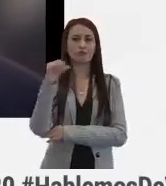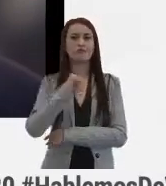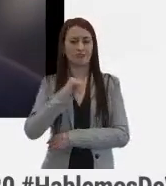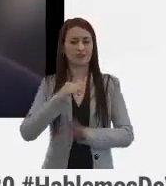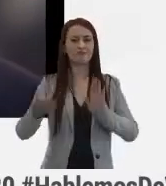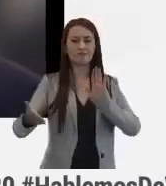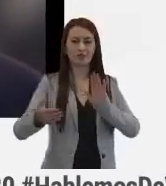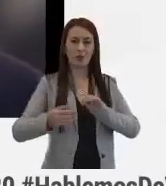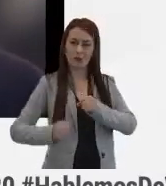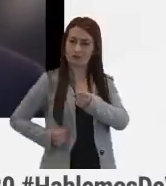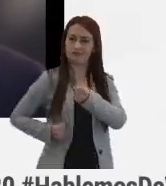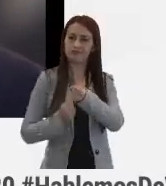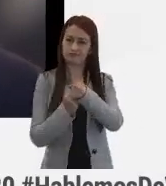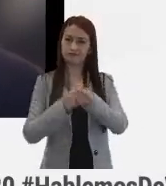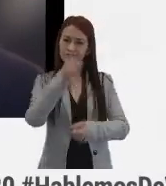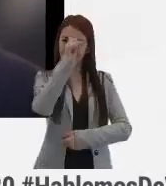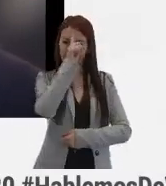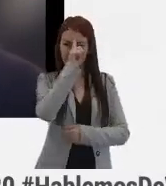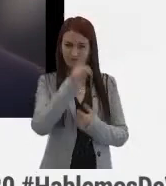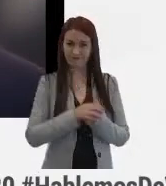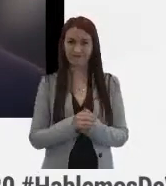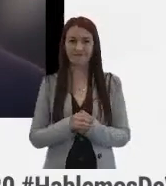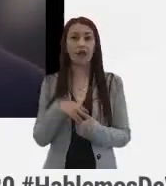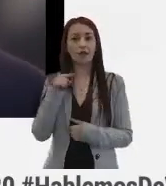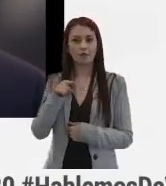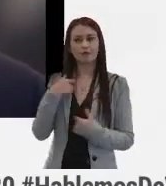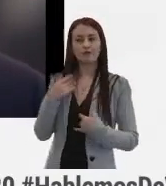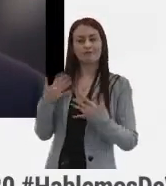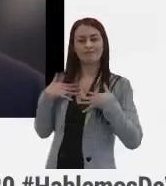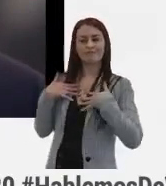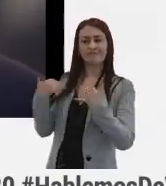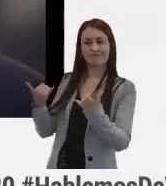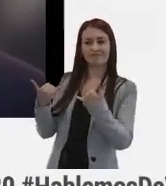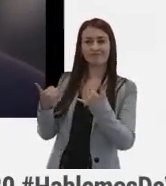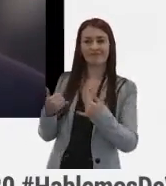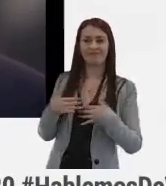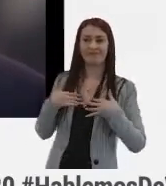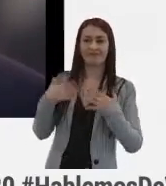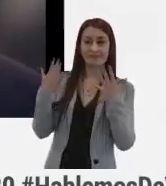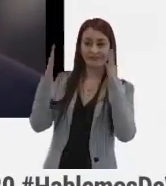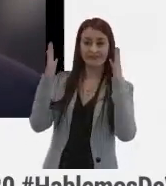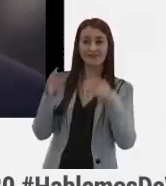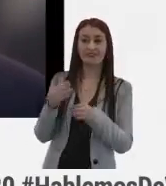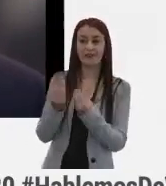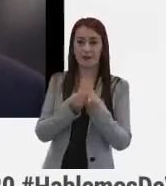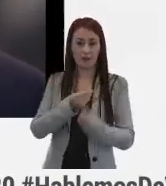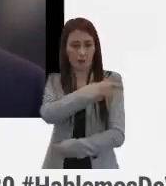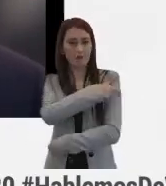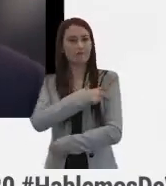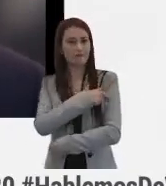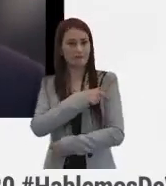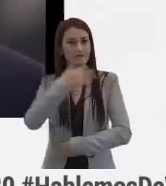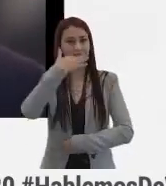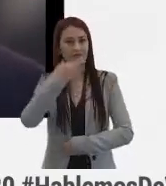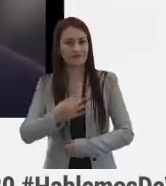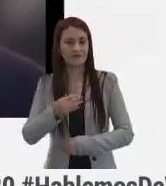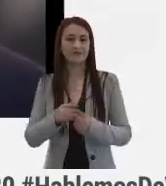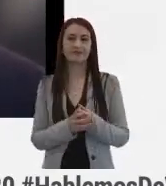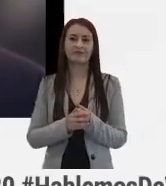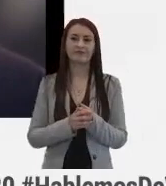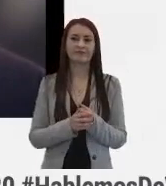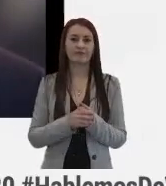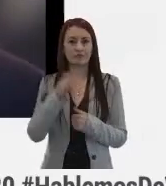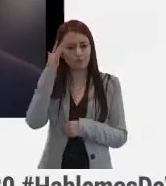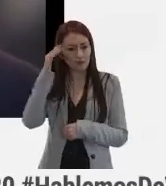de Alemania. Por eso felicito a la Comisión de la Verdad en general y alabo la